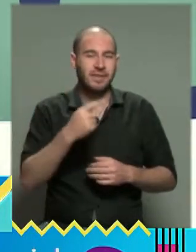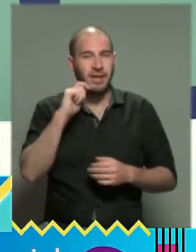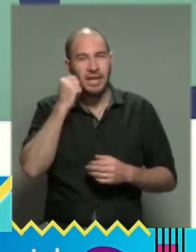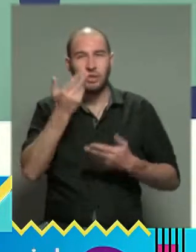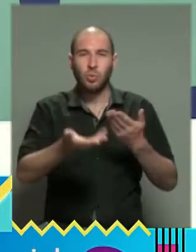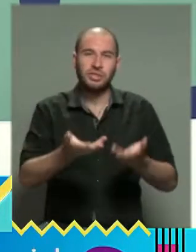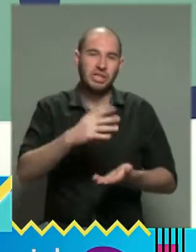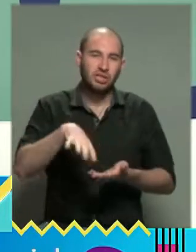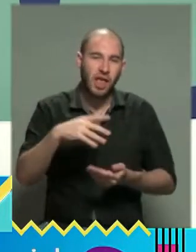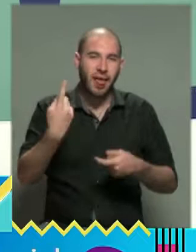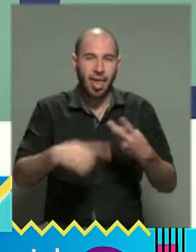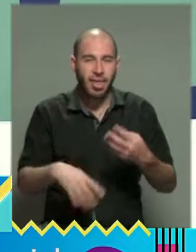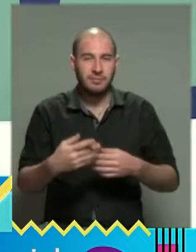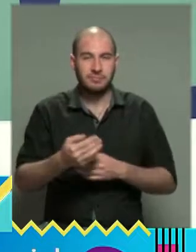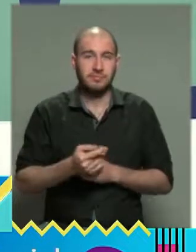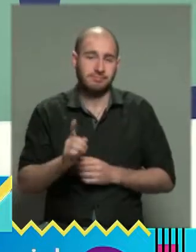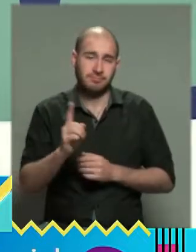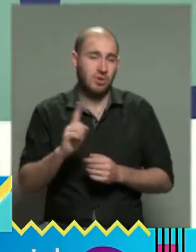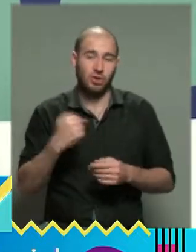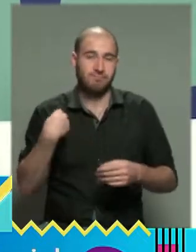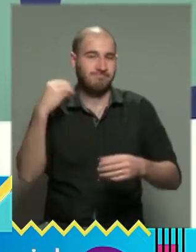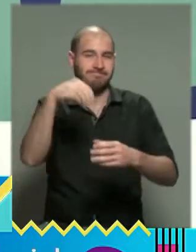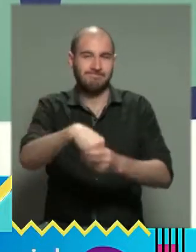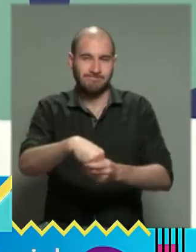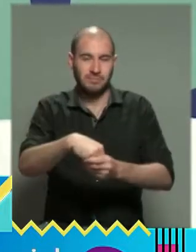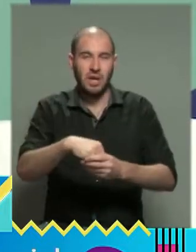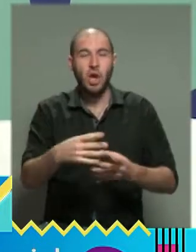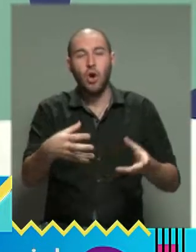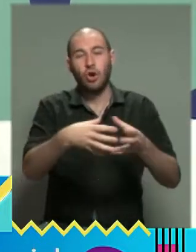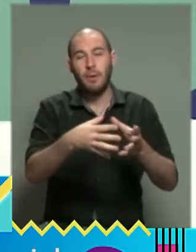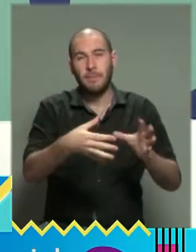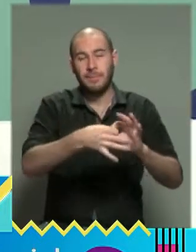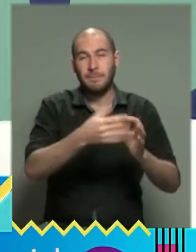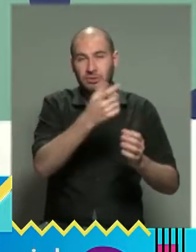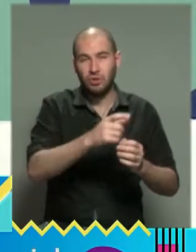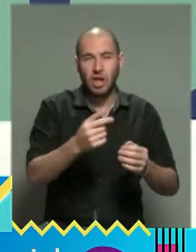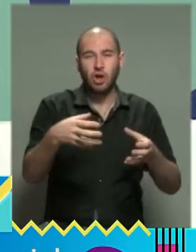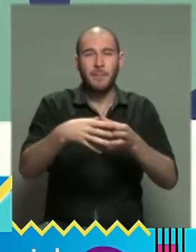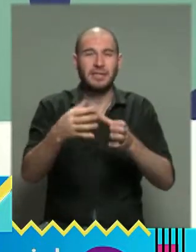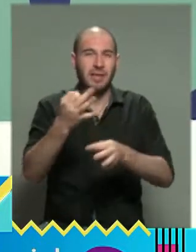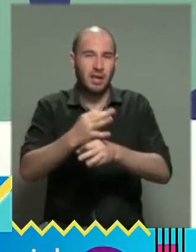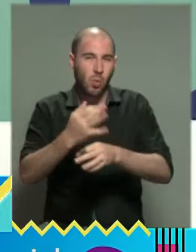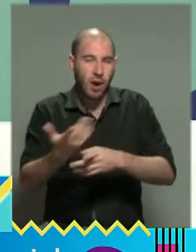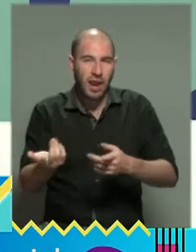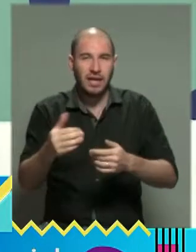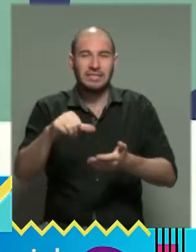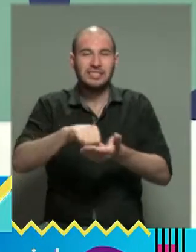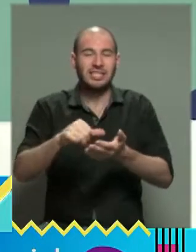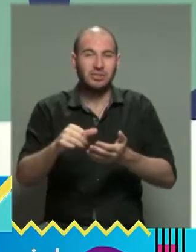la justicia social, que cuántos años. Nos tenemos que involucrar, ya sea en la unión vecinal, en la cooperativa de la escuela, en el